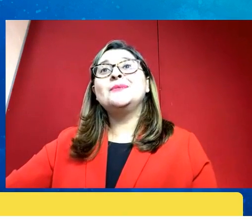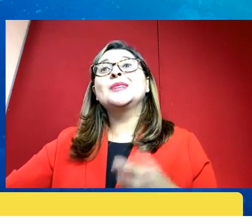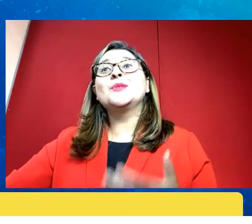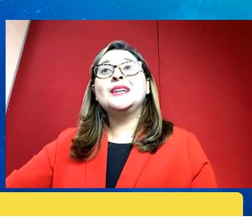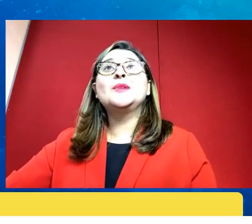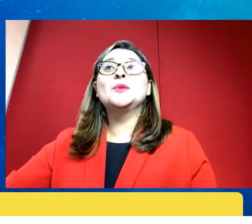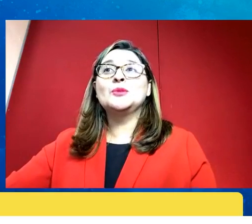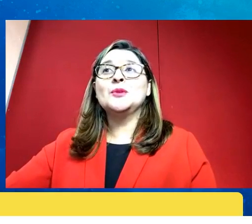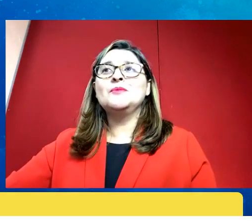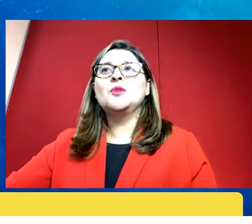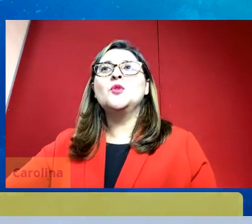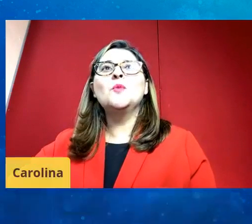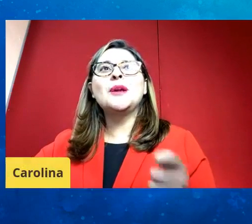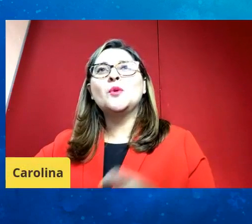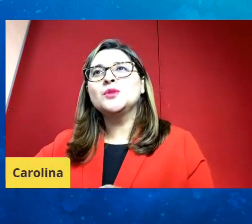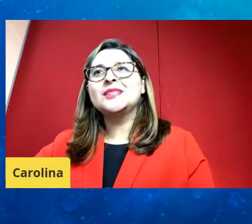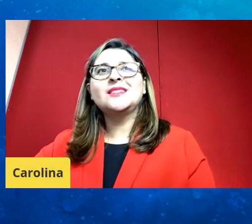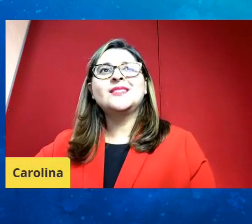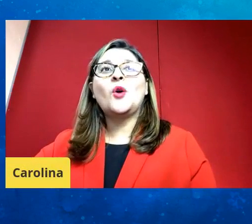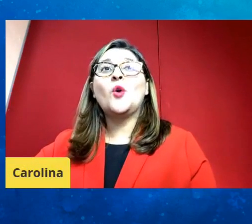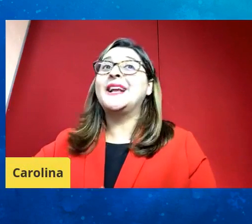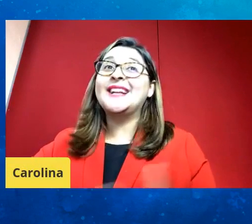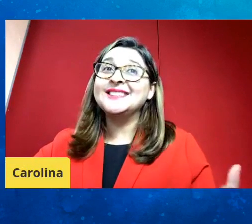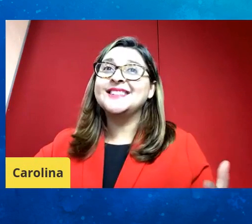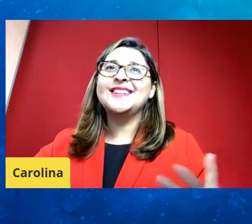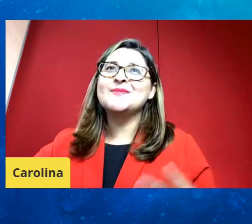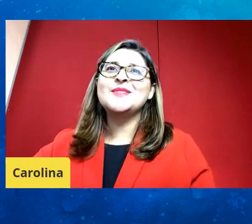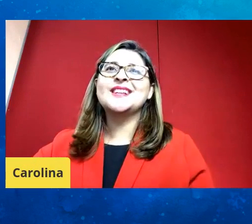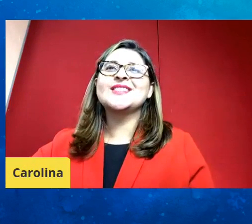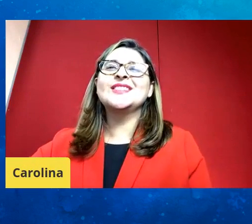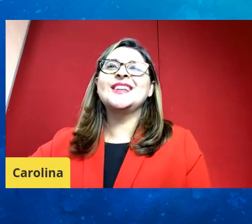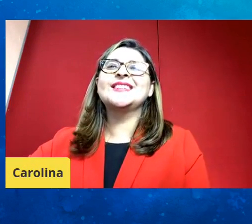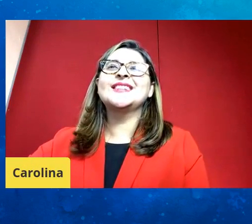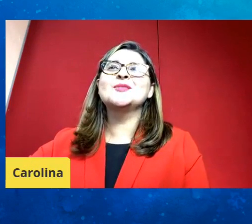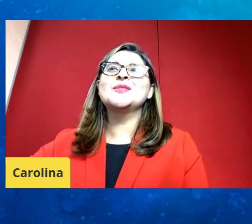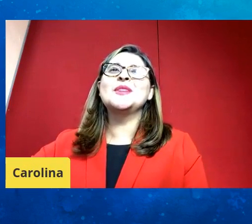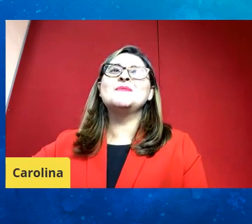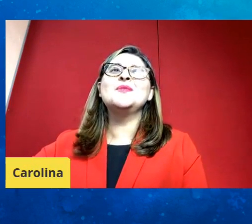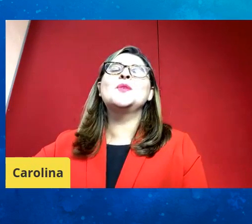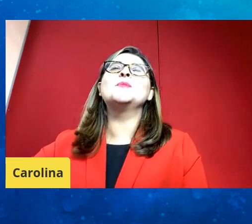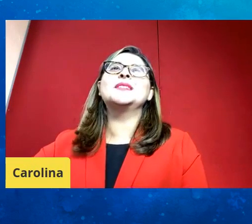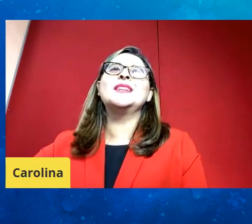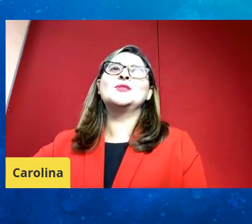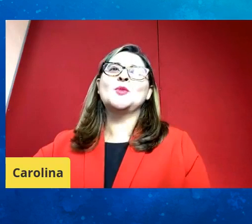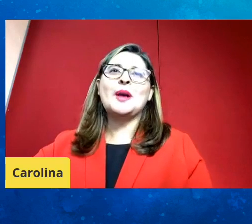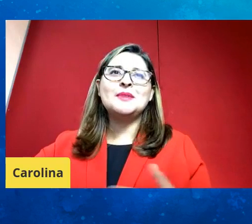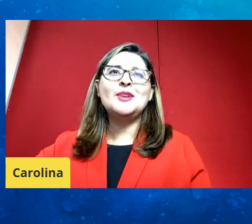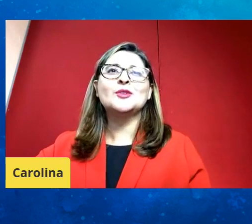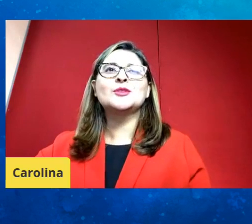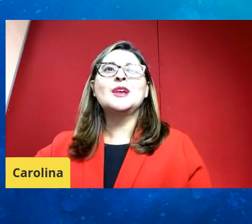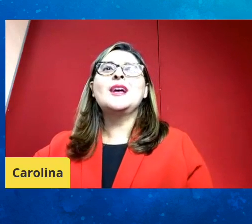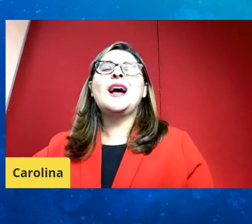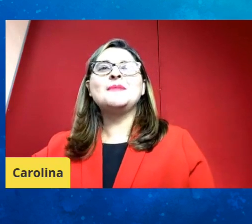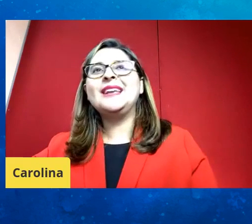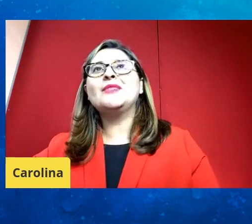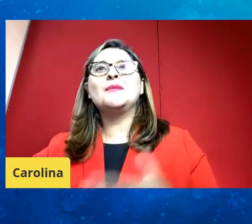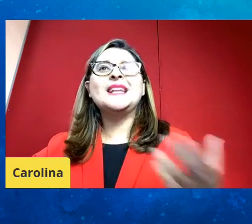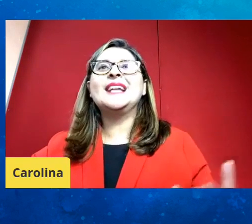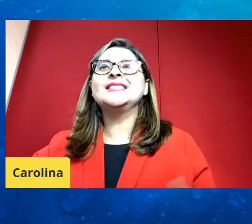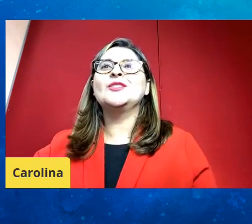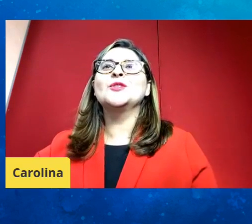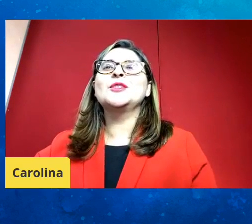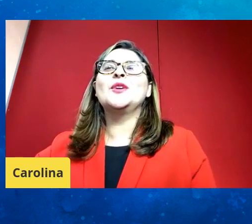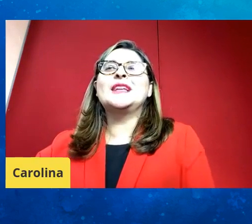esta actividad virtual les gustó, con un me gusta o un me encanta en la publicación de esta transmisión en vivo y compartirla con sus amigos,